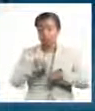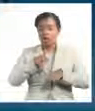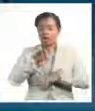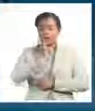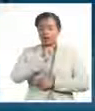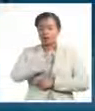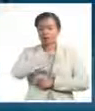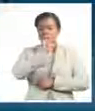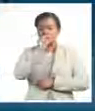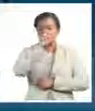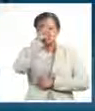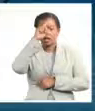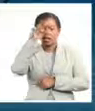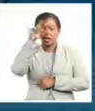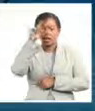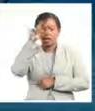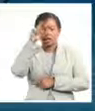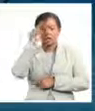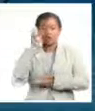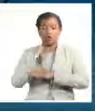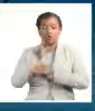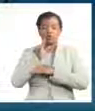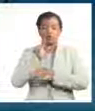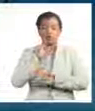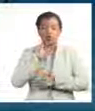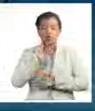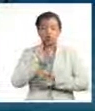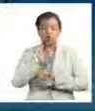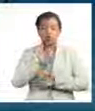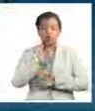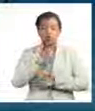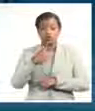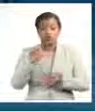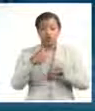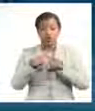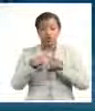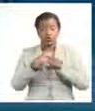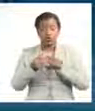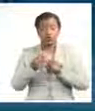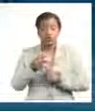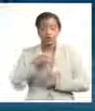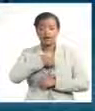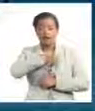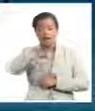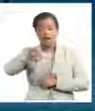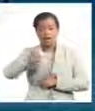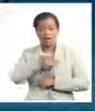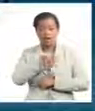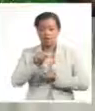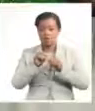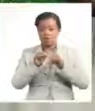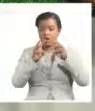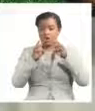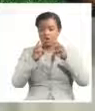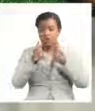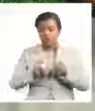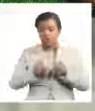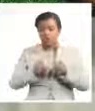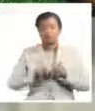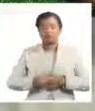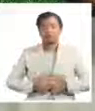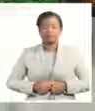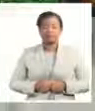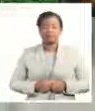ponchó a ocho en seis y un tercio del ahorro Guillermo Avilés conectó tres imparables y empujó igual cantidad de carreras